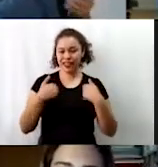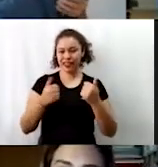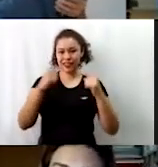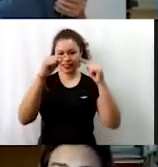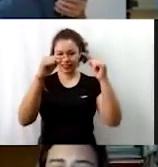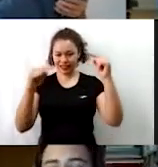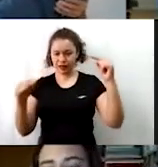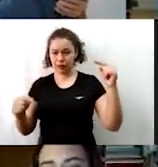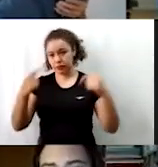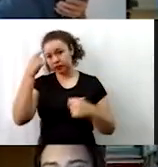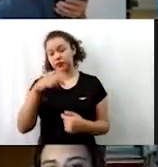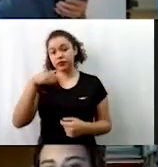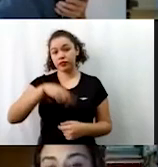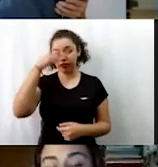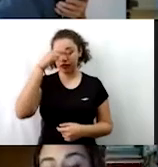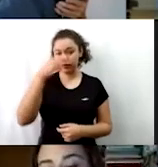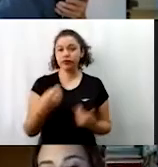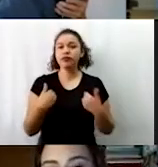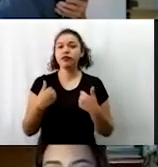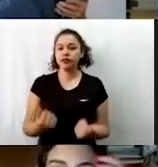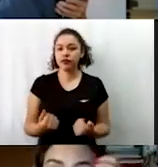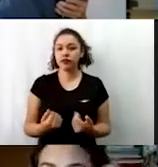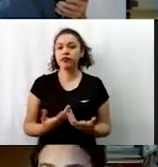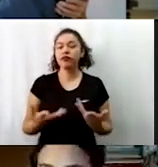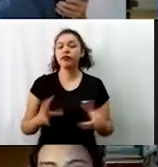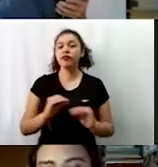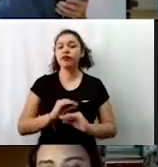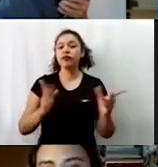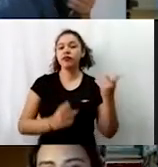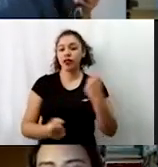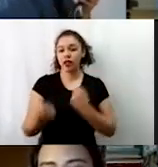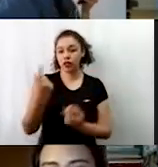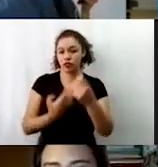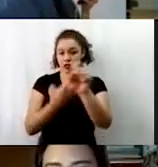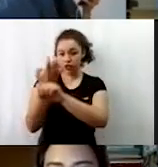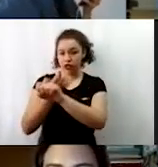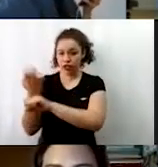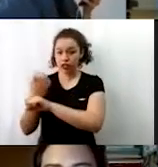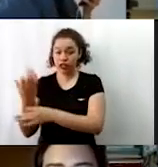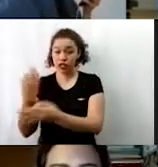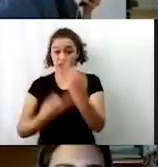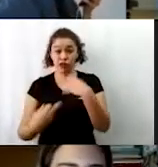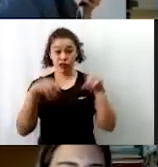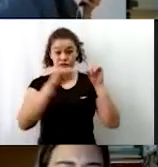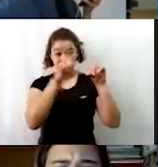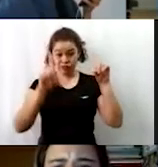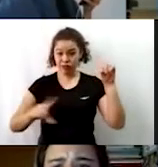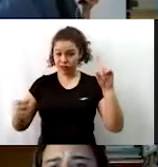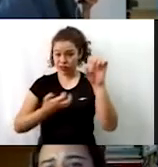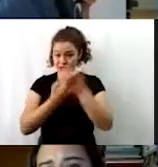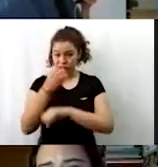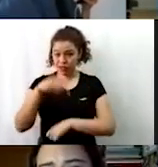al de México, precisamente en el caso de algunos estados, porque no es el caso de todos los estados en México